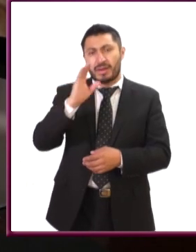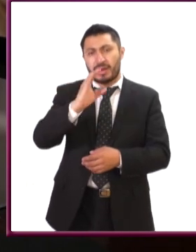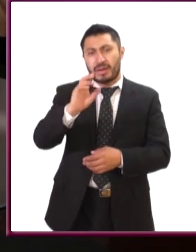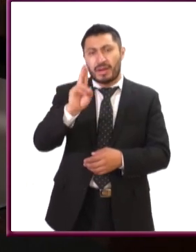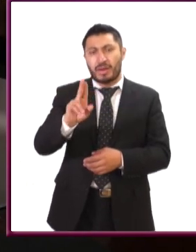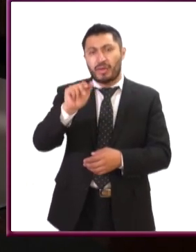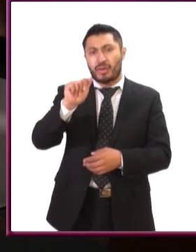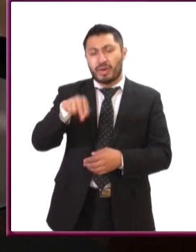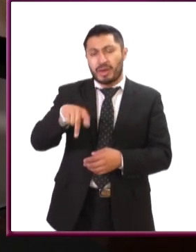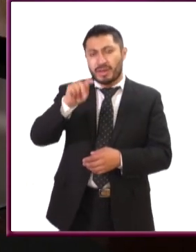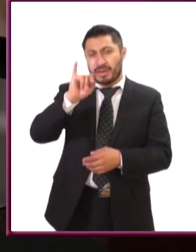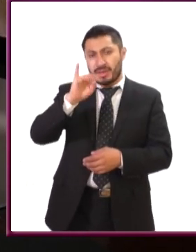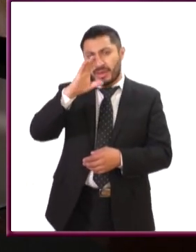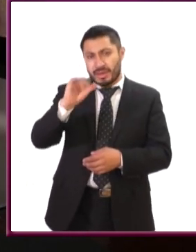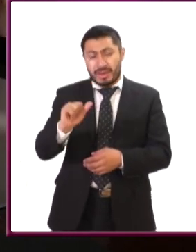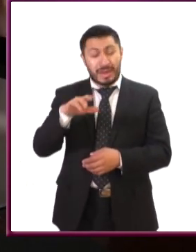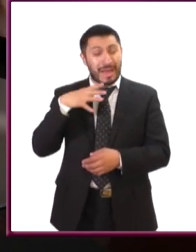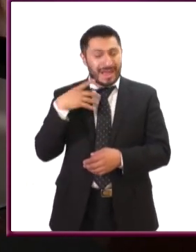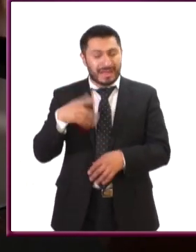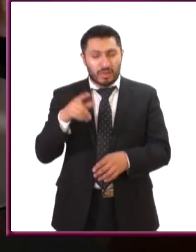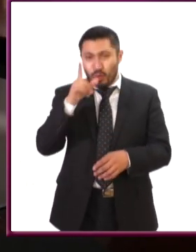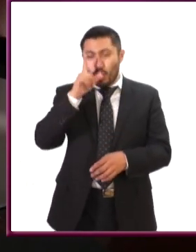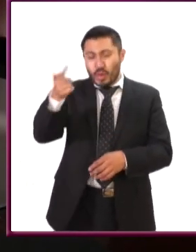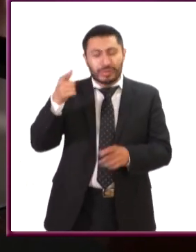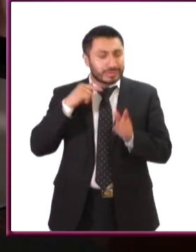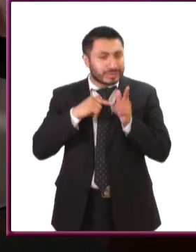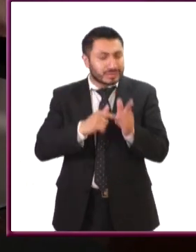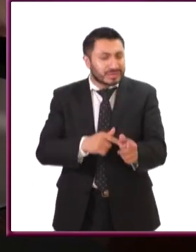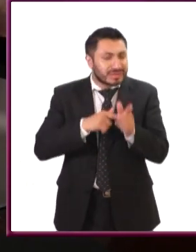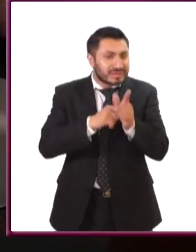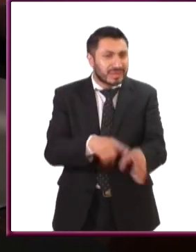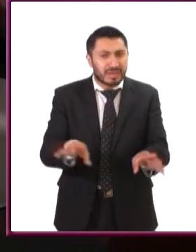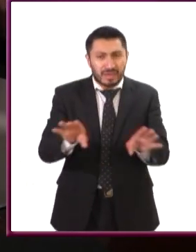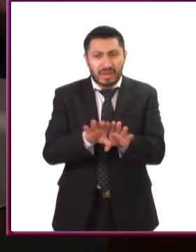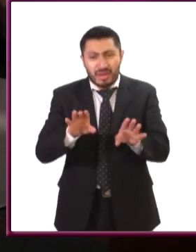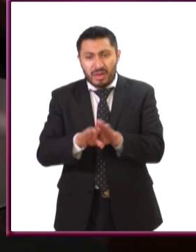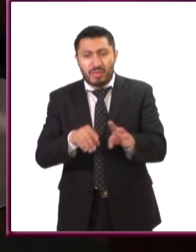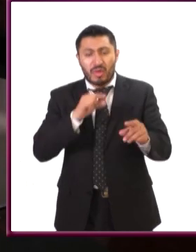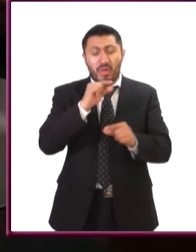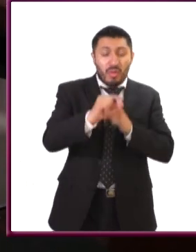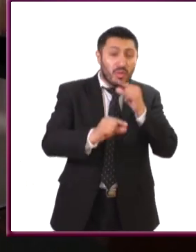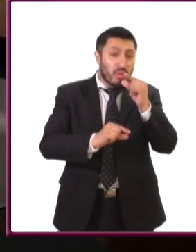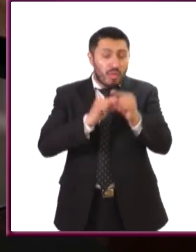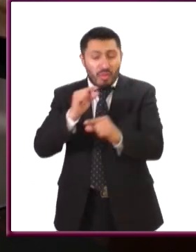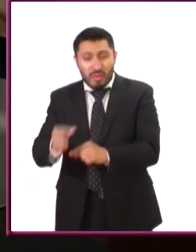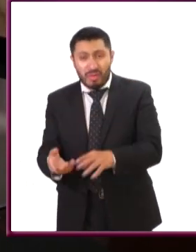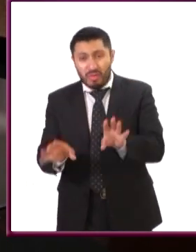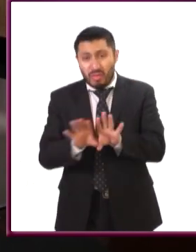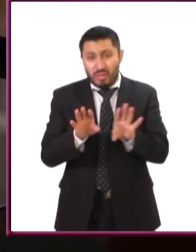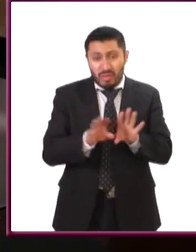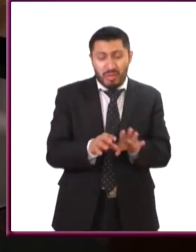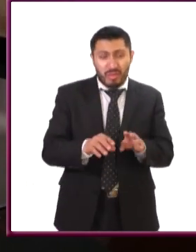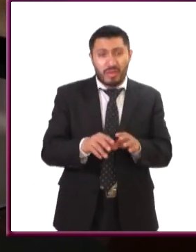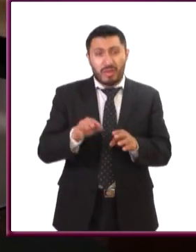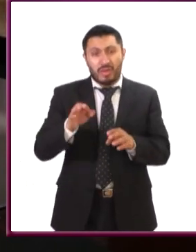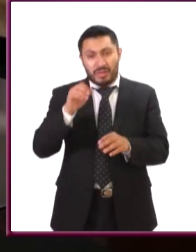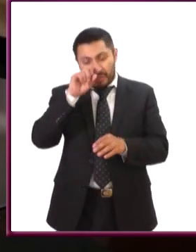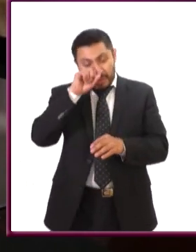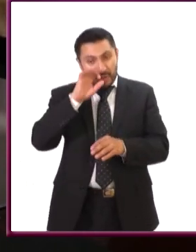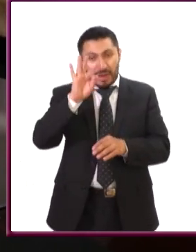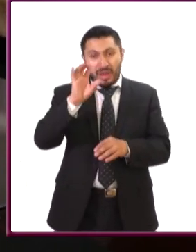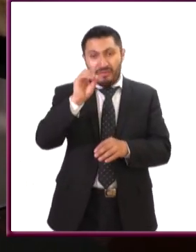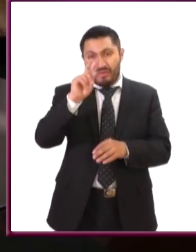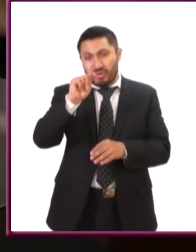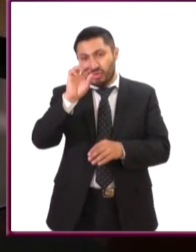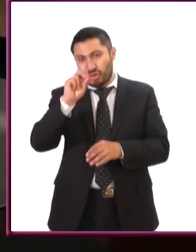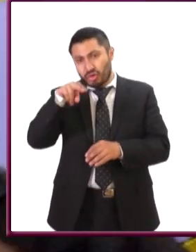mecánica cuántica, en vez de que los electrones emitan luz continuamente, lo emiten por bonchecitos, partículas que le